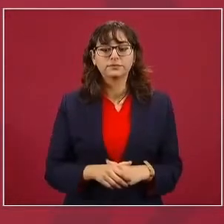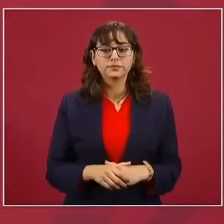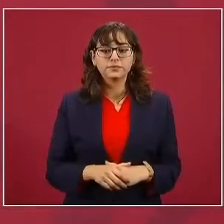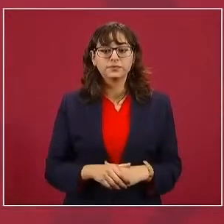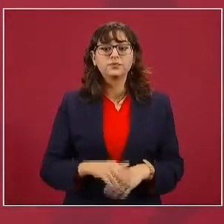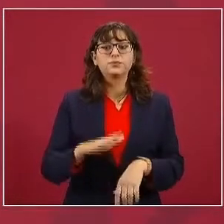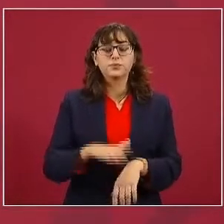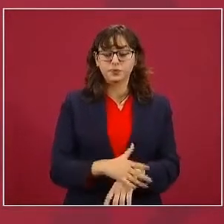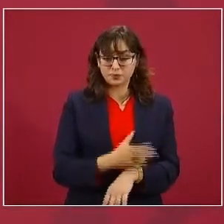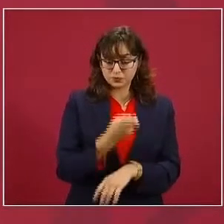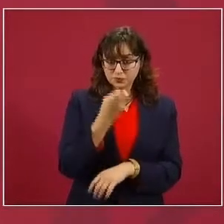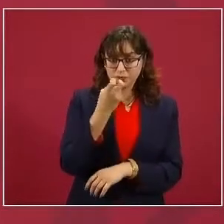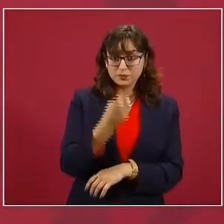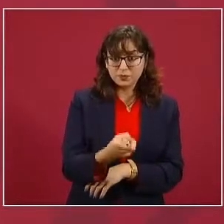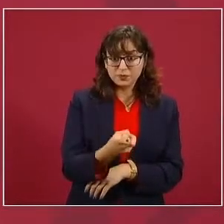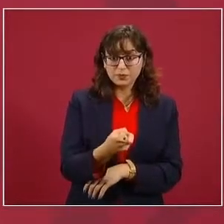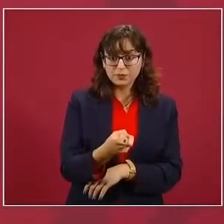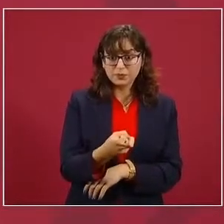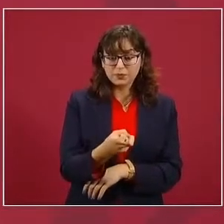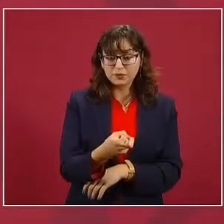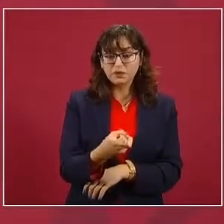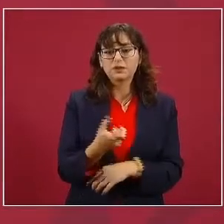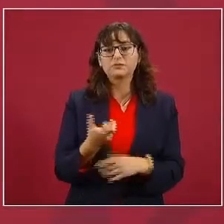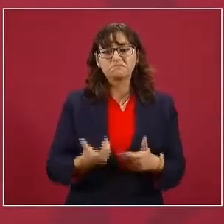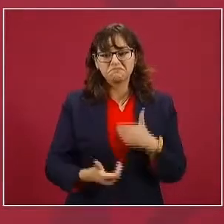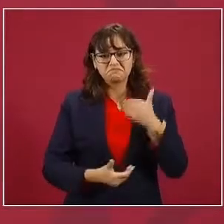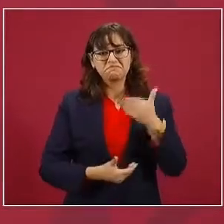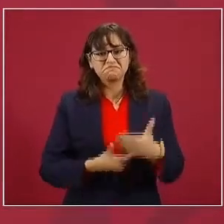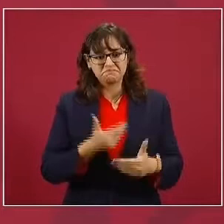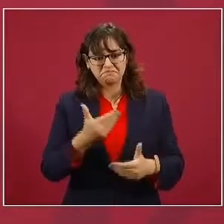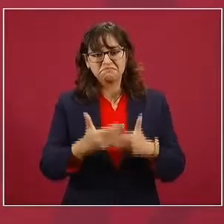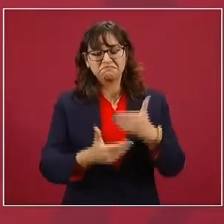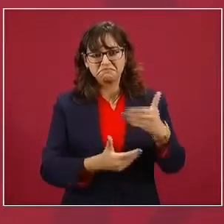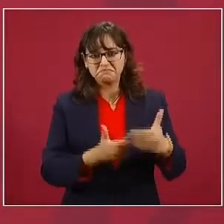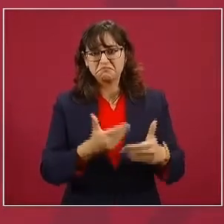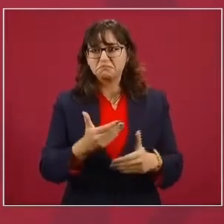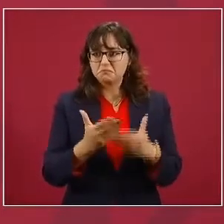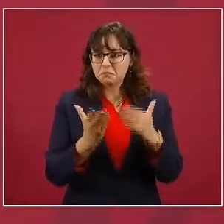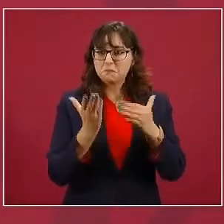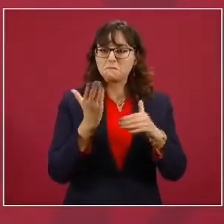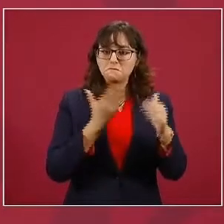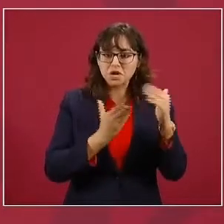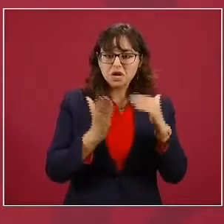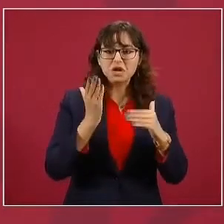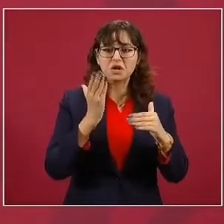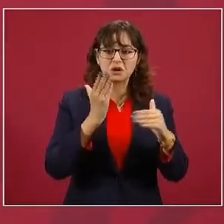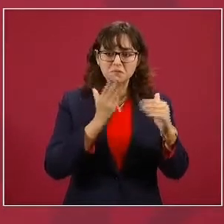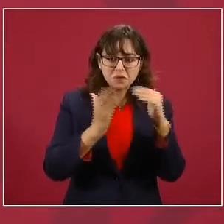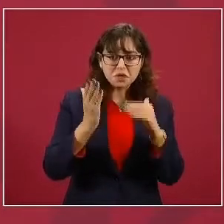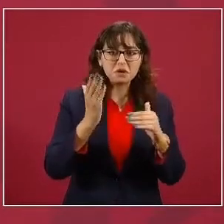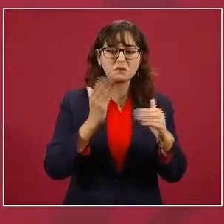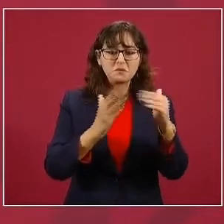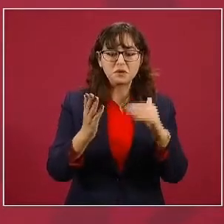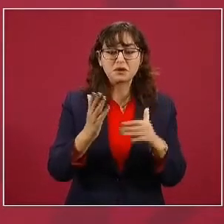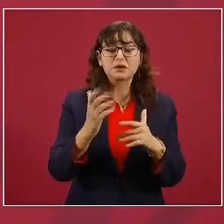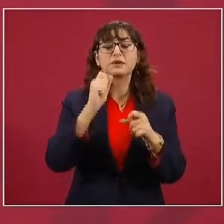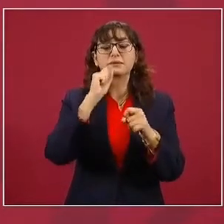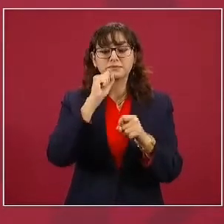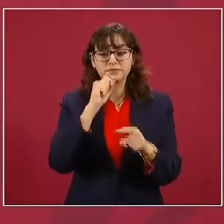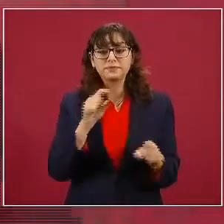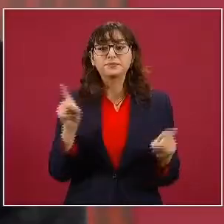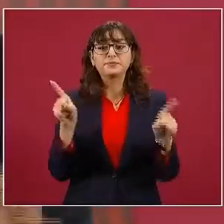Por eso hemos salido, y además se logró